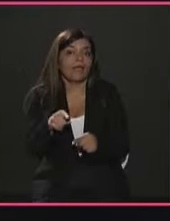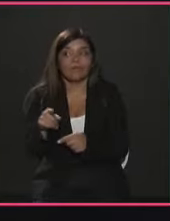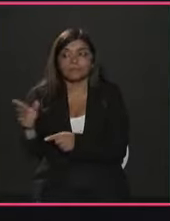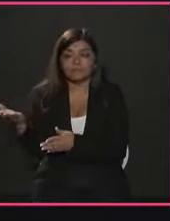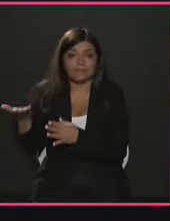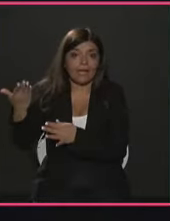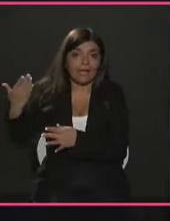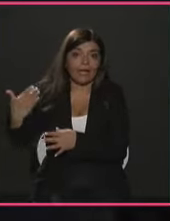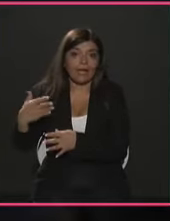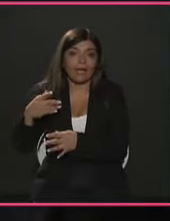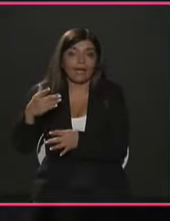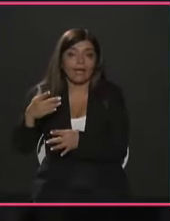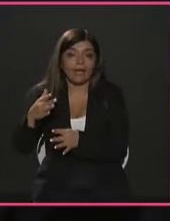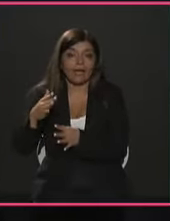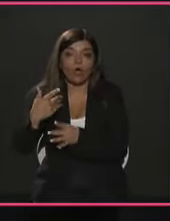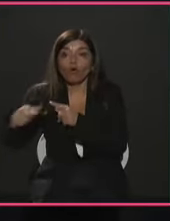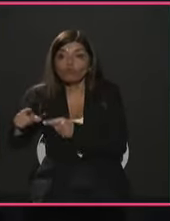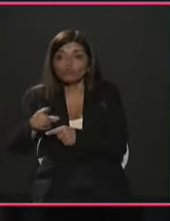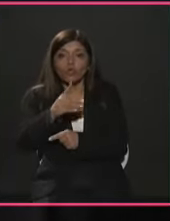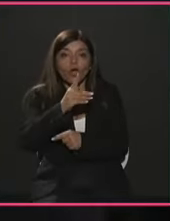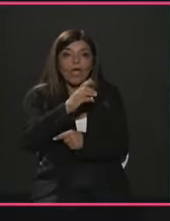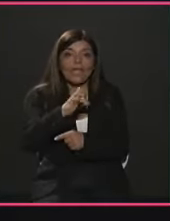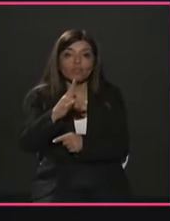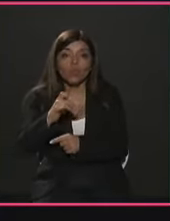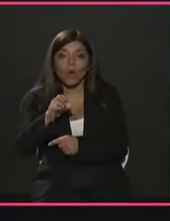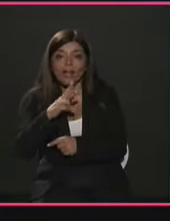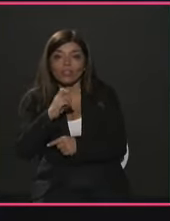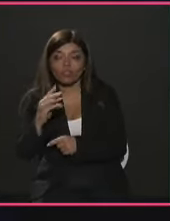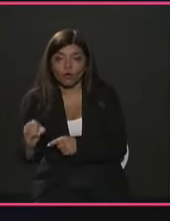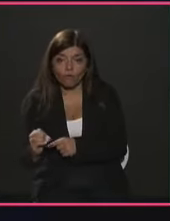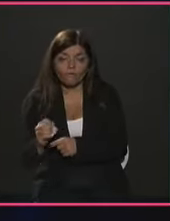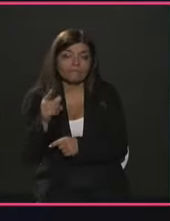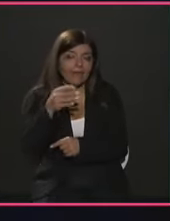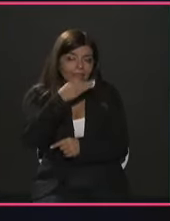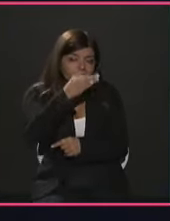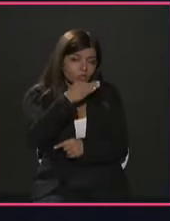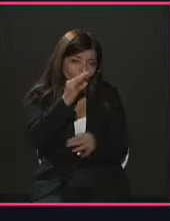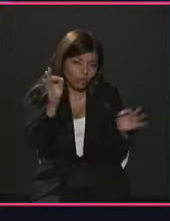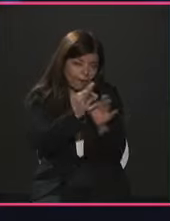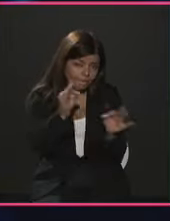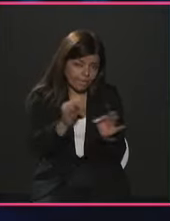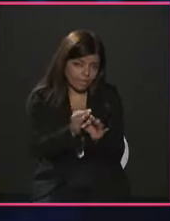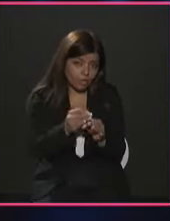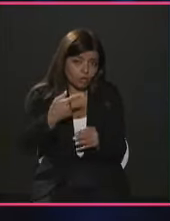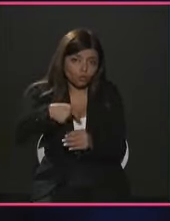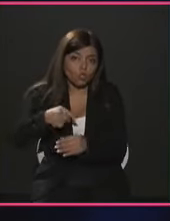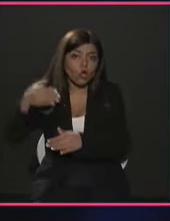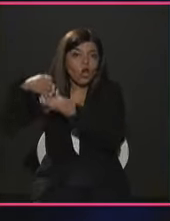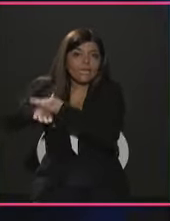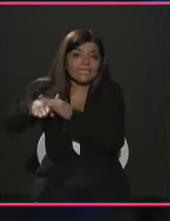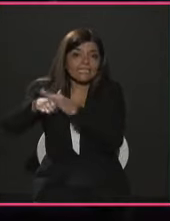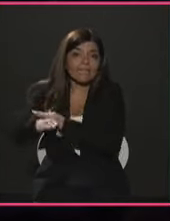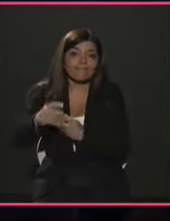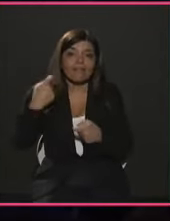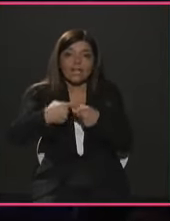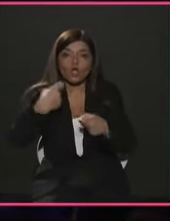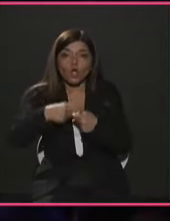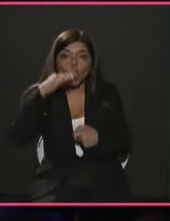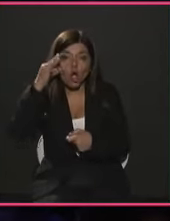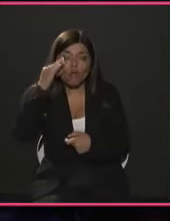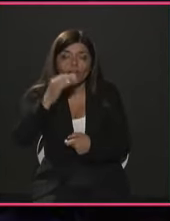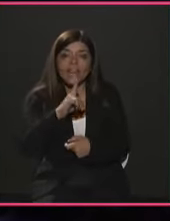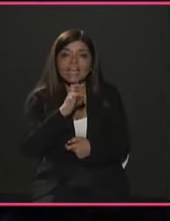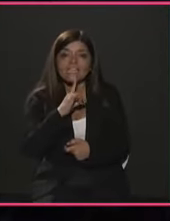bitrán en algunos minutos va a hablar más de eso nosotros además tenemos las mayores reservas de cobre y de litio del mundo por lo tanto si aumentamos de manera